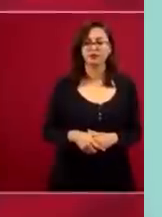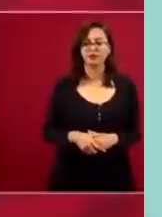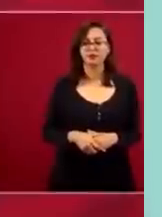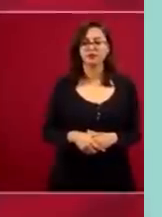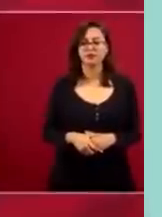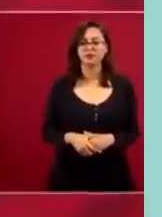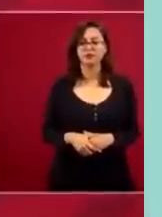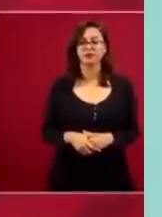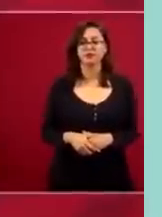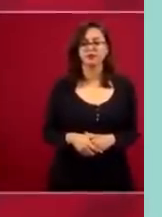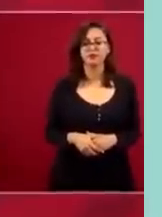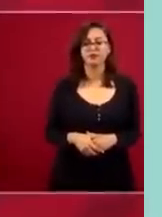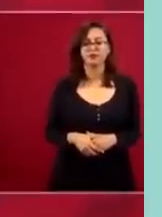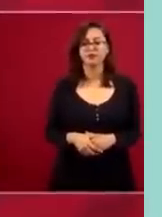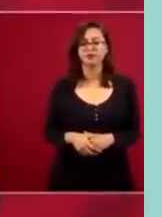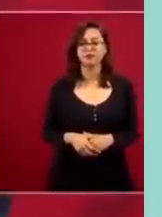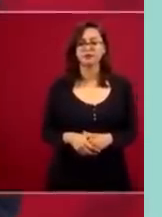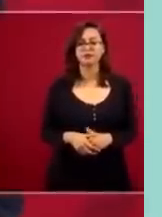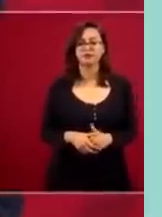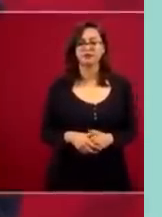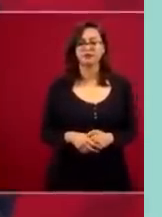en muchos medios se